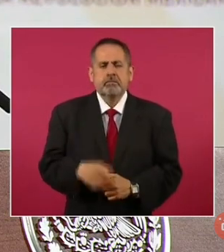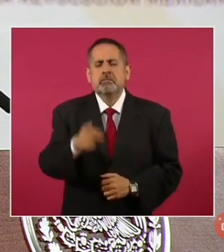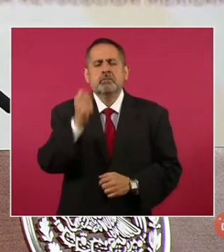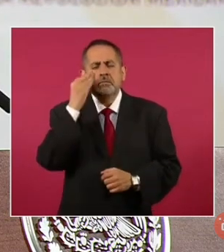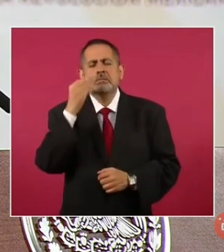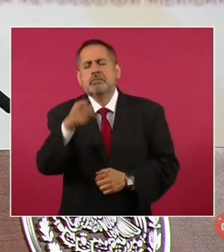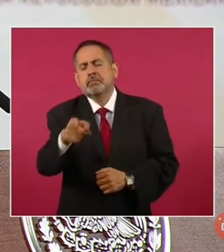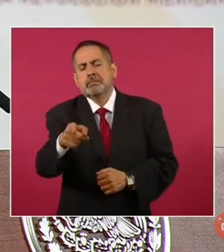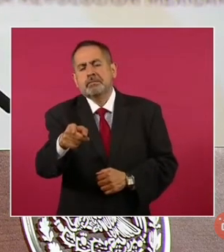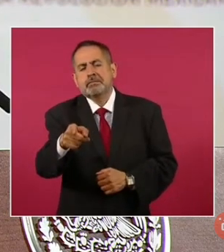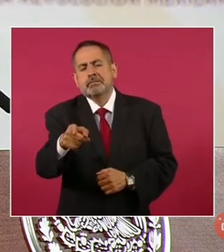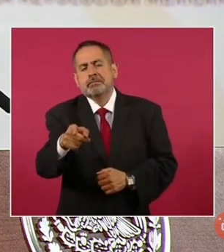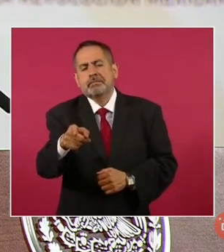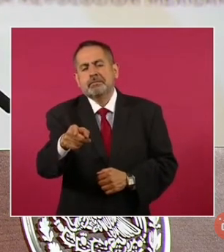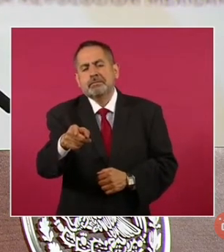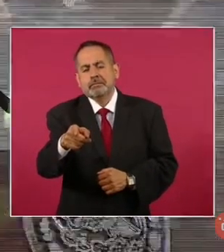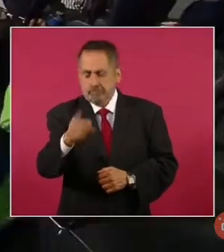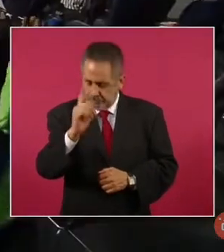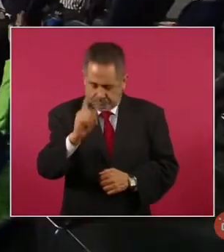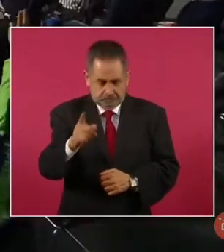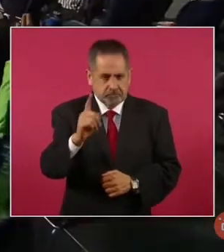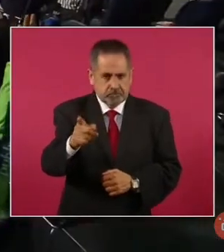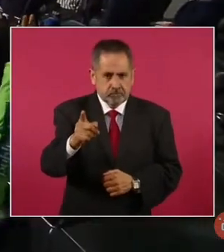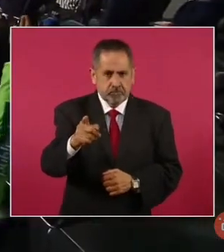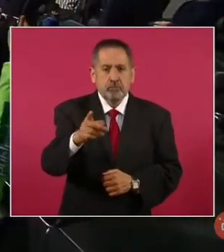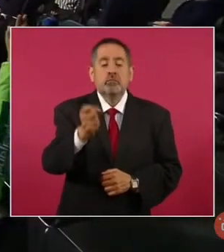¿Cuánto tiempo? Ah,